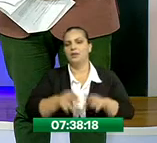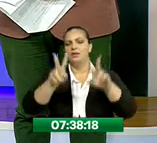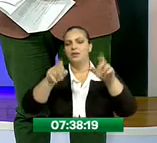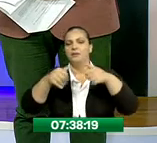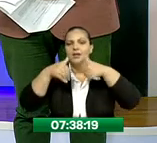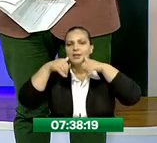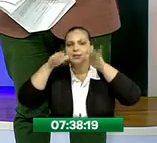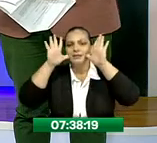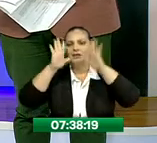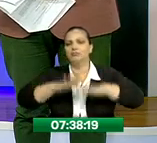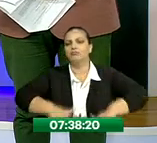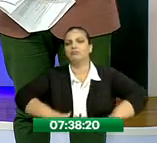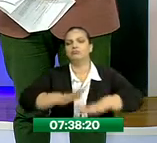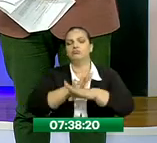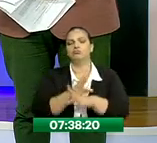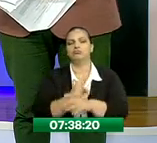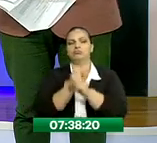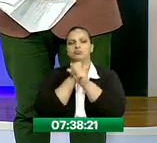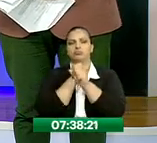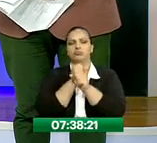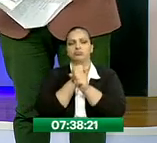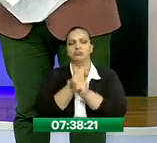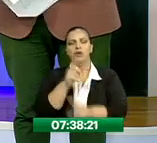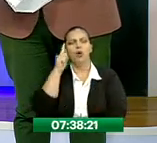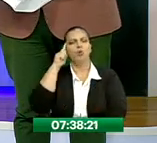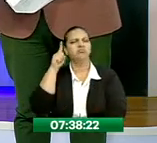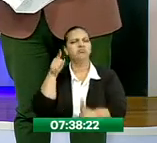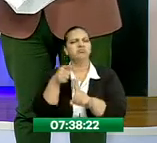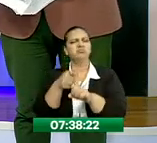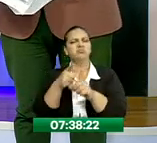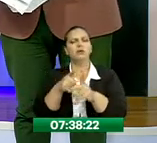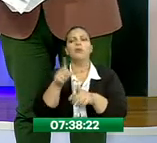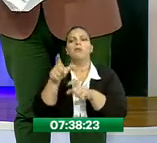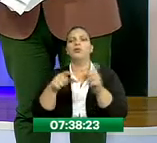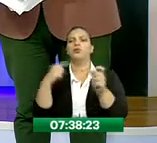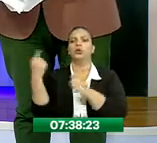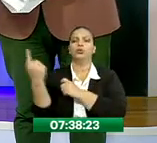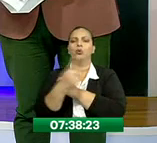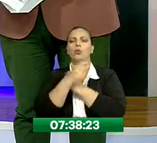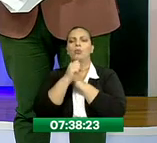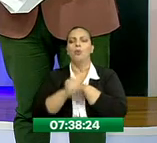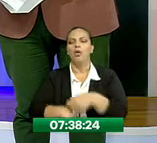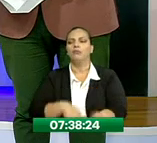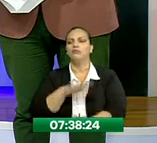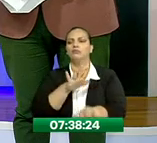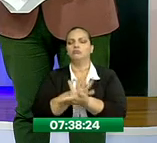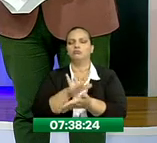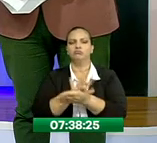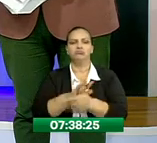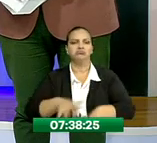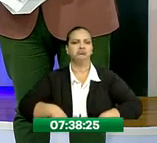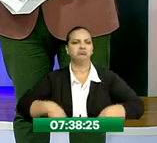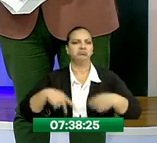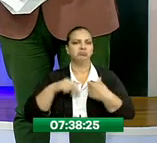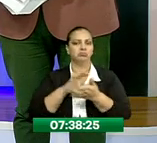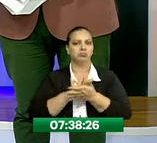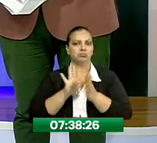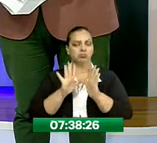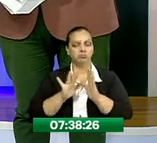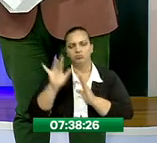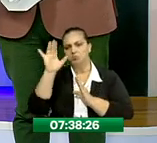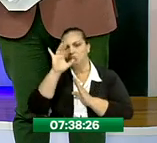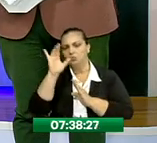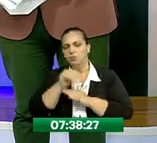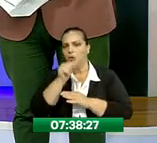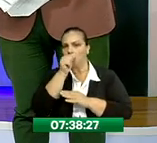proporcionar seguridad a la ciudadanía. Producto de esta tarea se ha logrado el decomiso de droga, el retiro de material pirotécnico